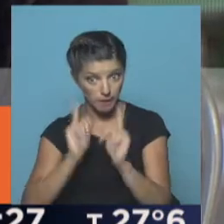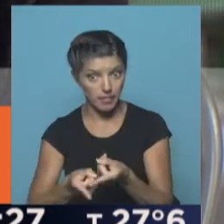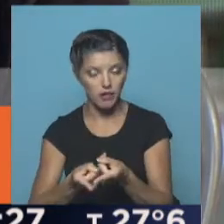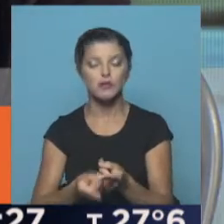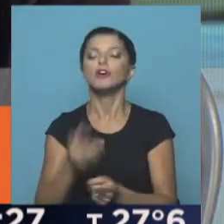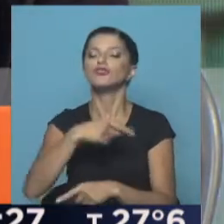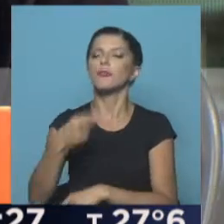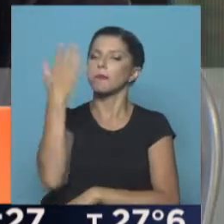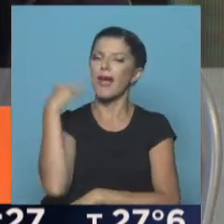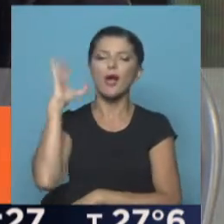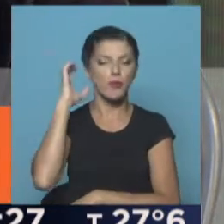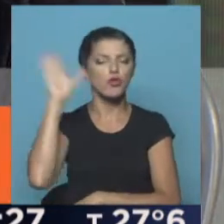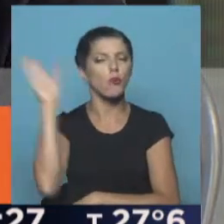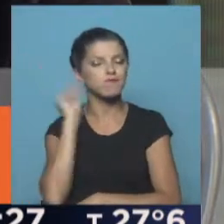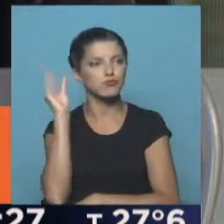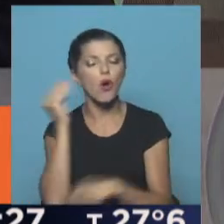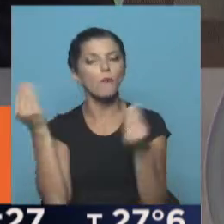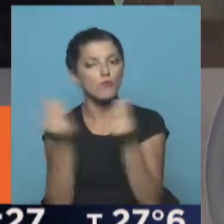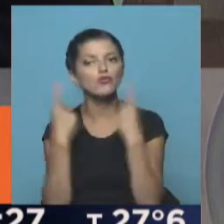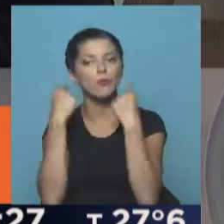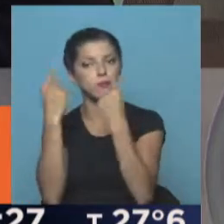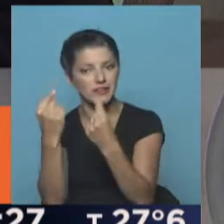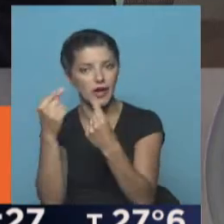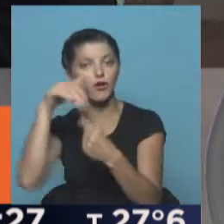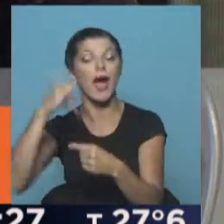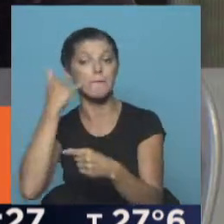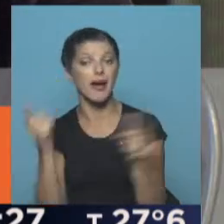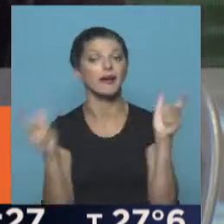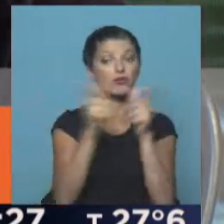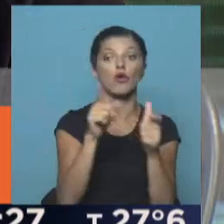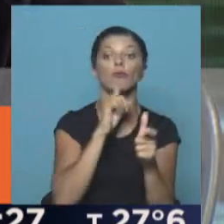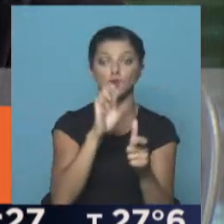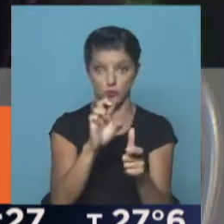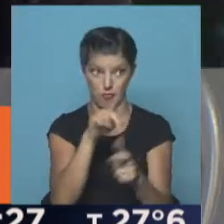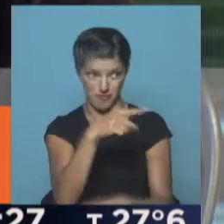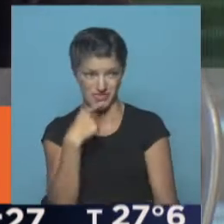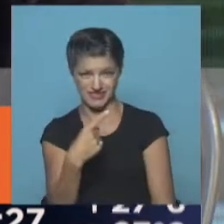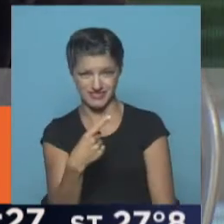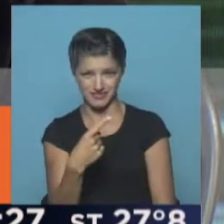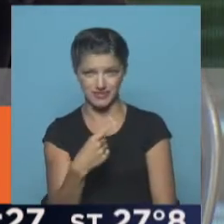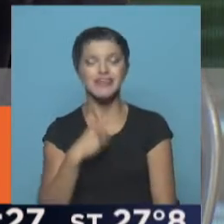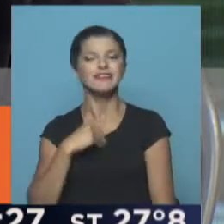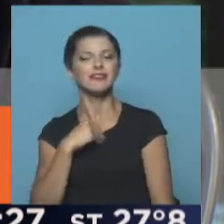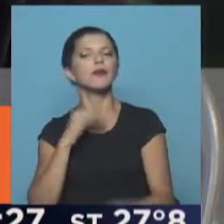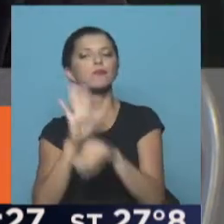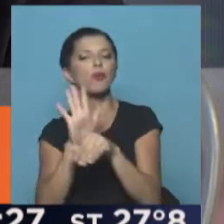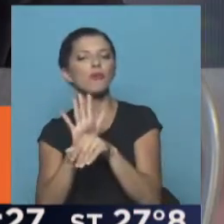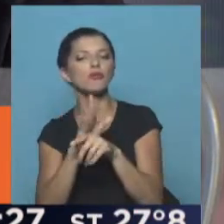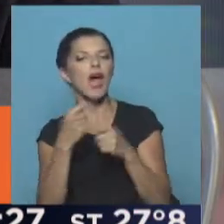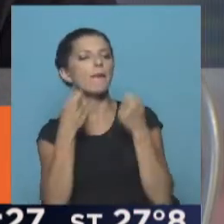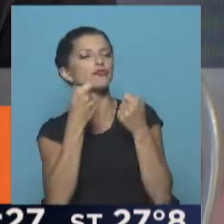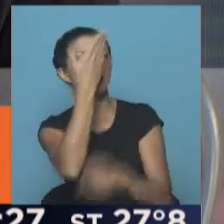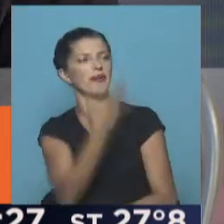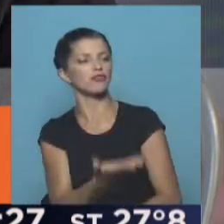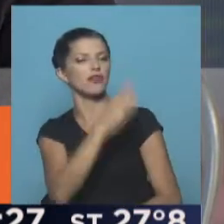y hubo muchas críticas a la reunión de Theresa May con Trump por esto que decías. Lo sentían como legitimar a un líder que lo ven